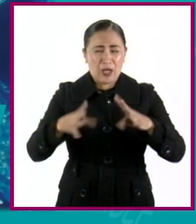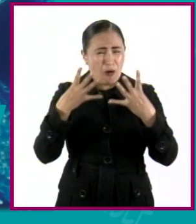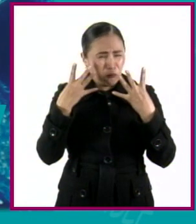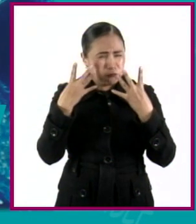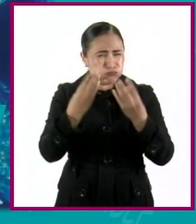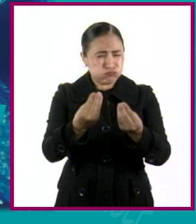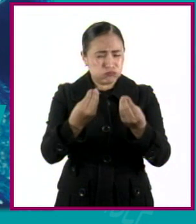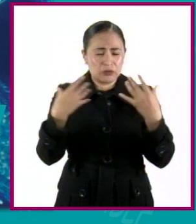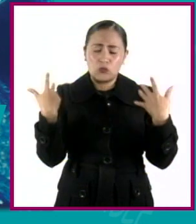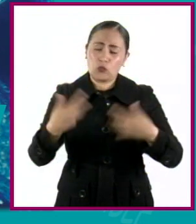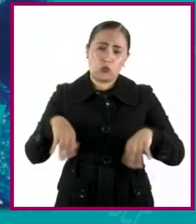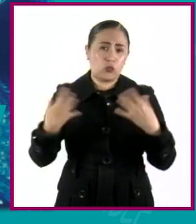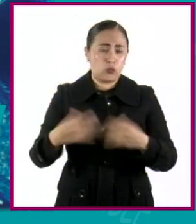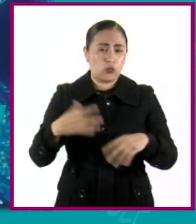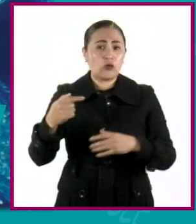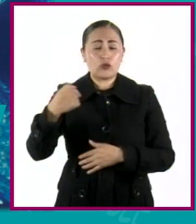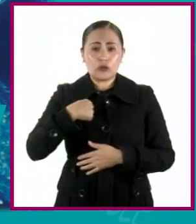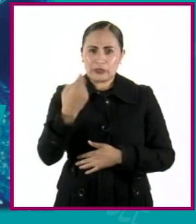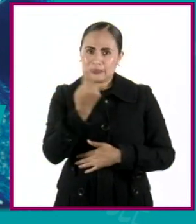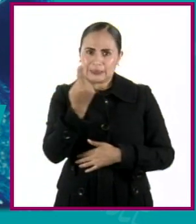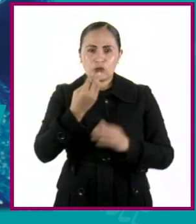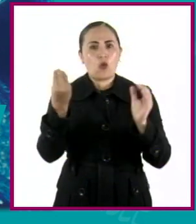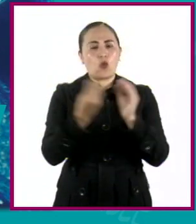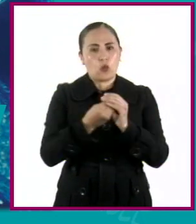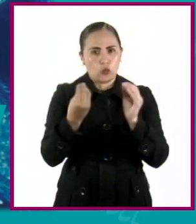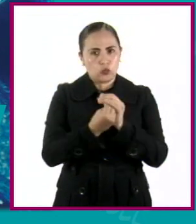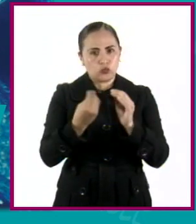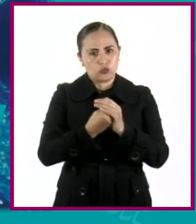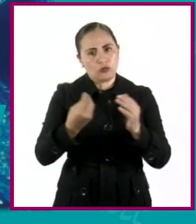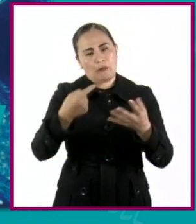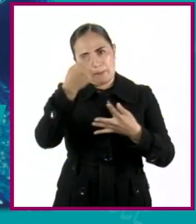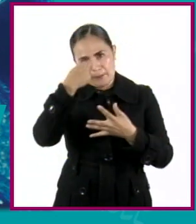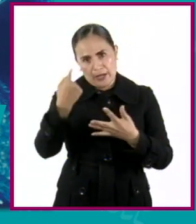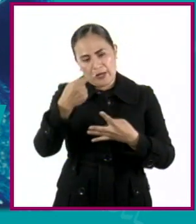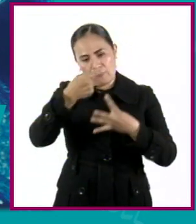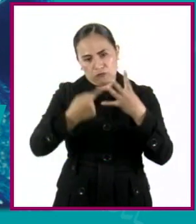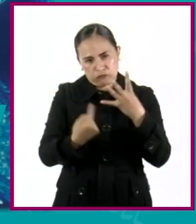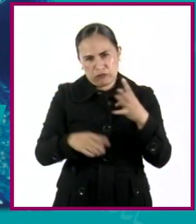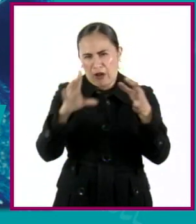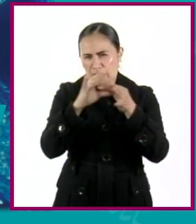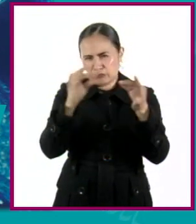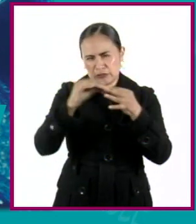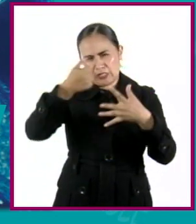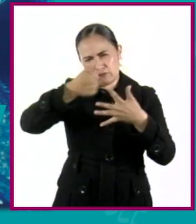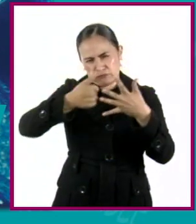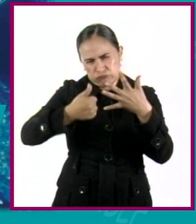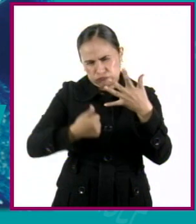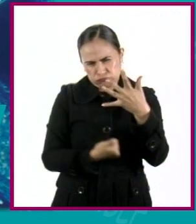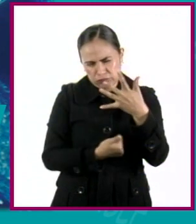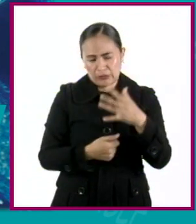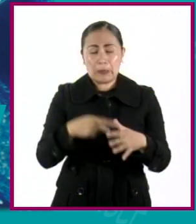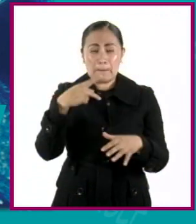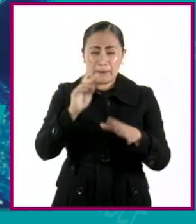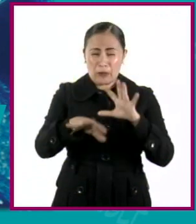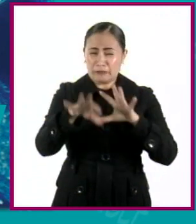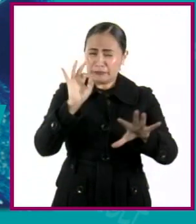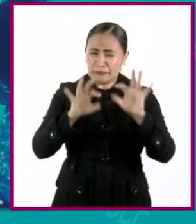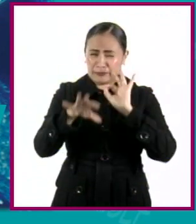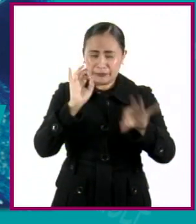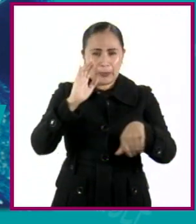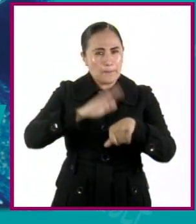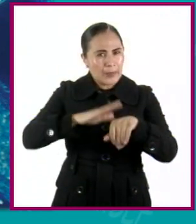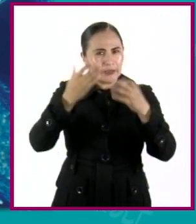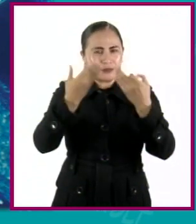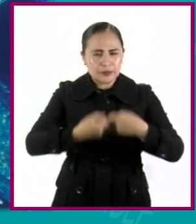que necesitaría un curso completo para enunciarlas todas, pero entre las aportaciones más